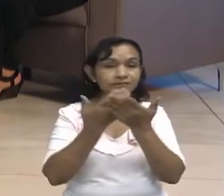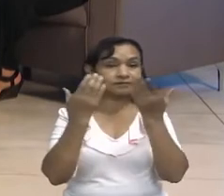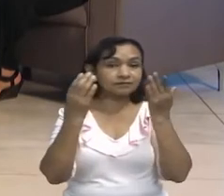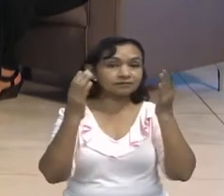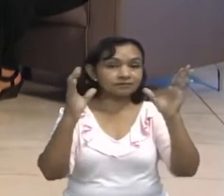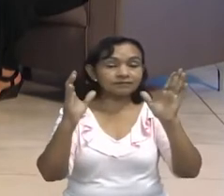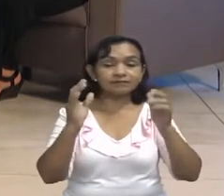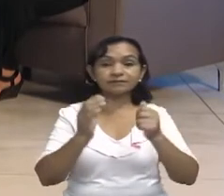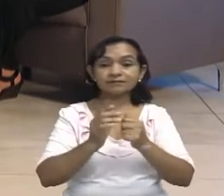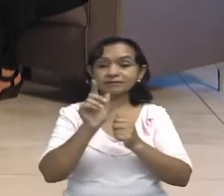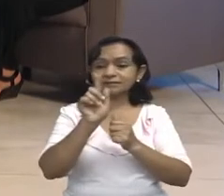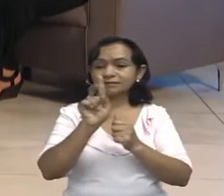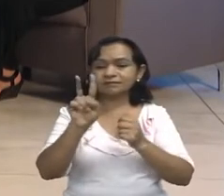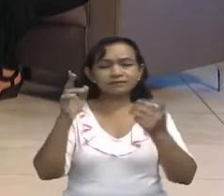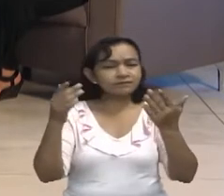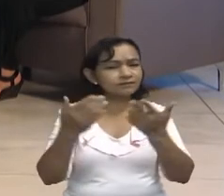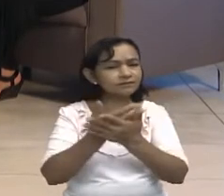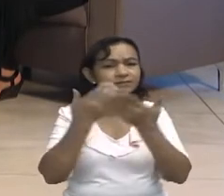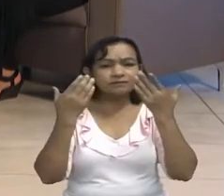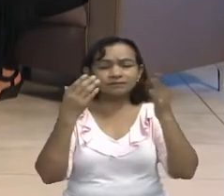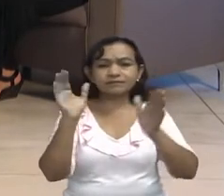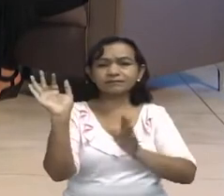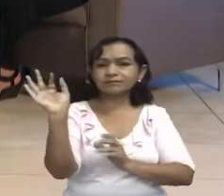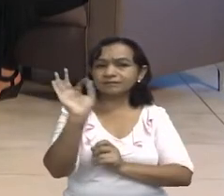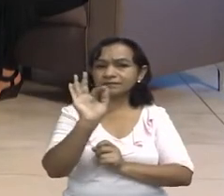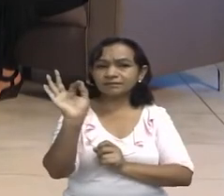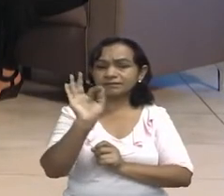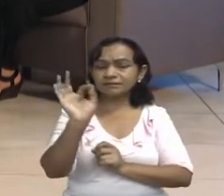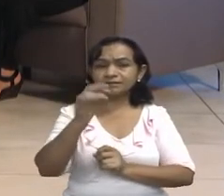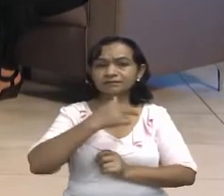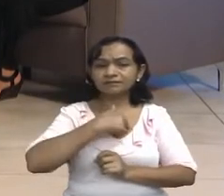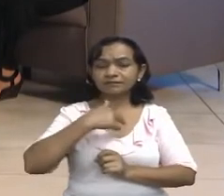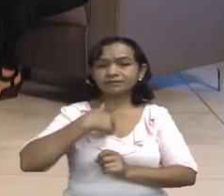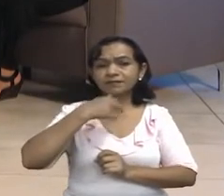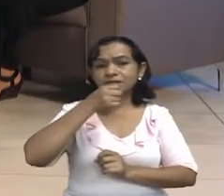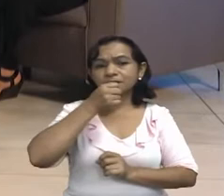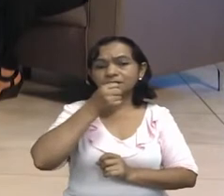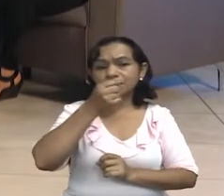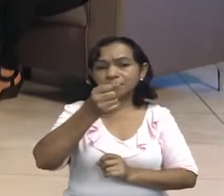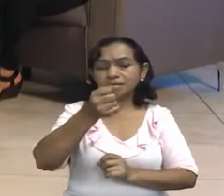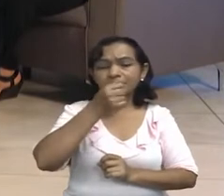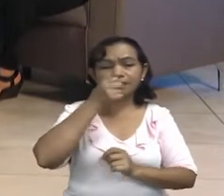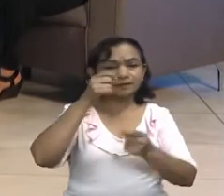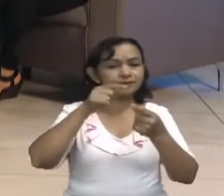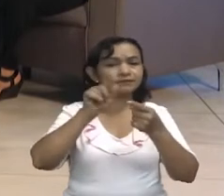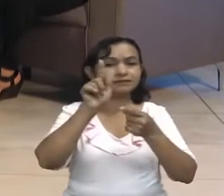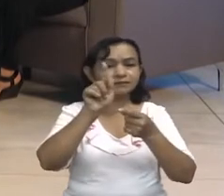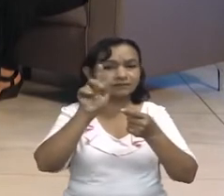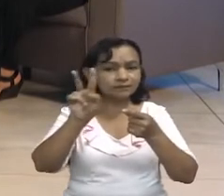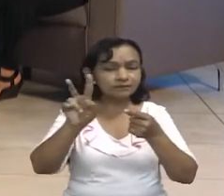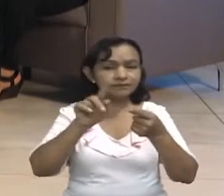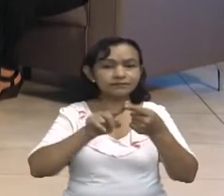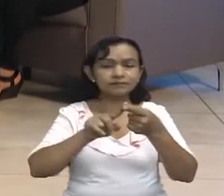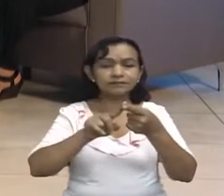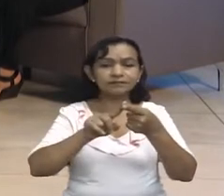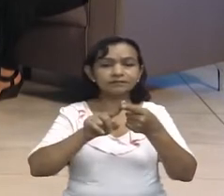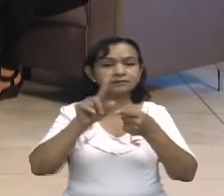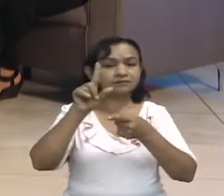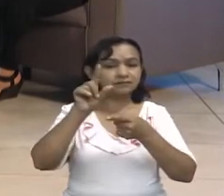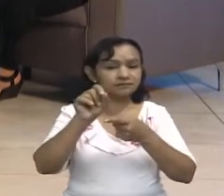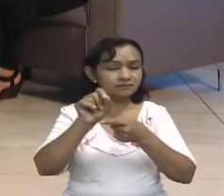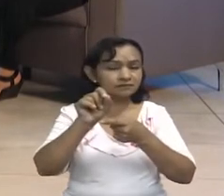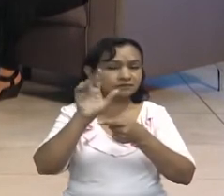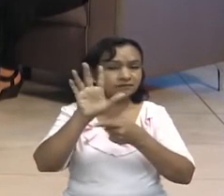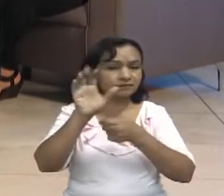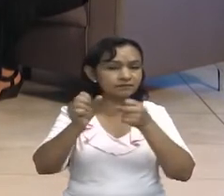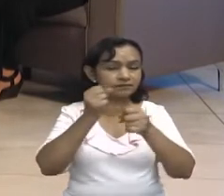televisión, siempre hay una nueva forma de hacer noticias para televisión. Lo que se hacía hace 10 o